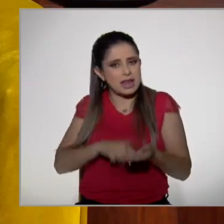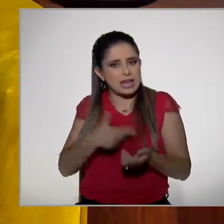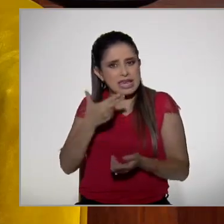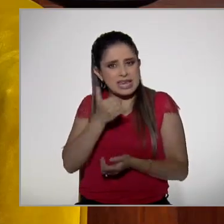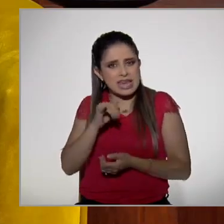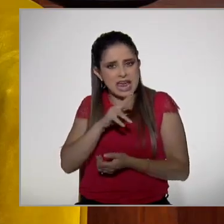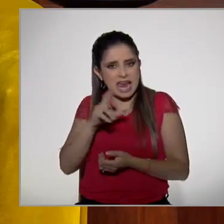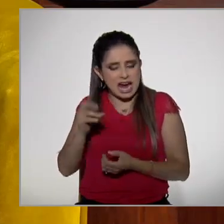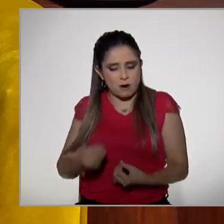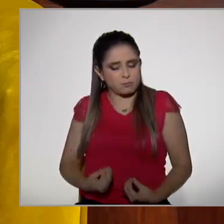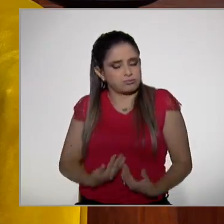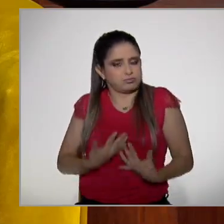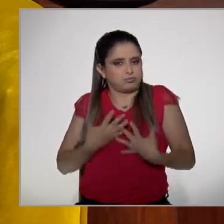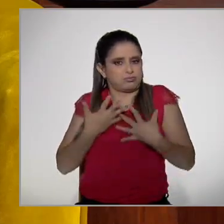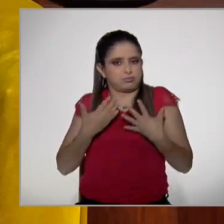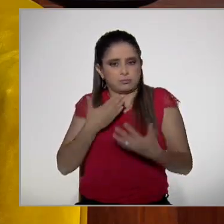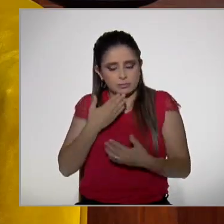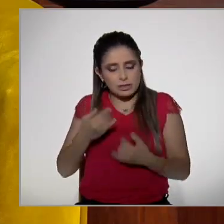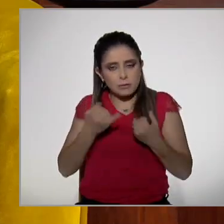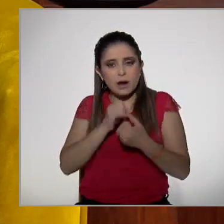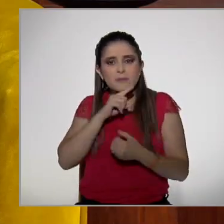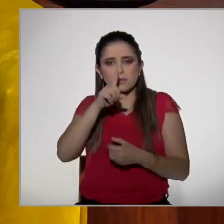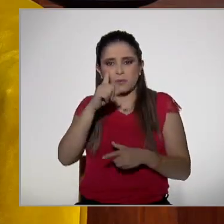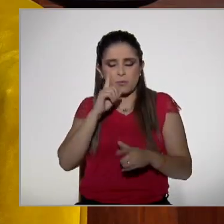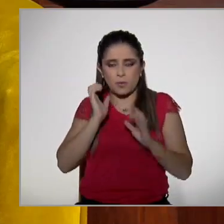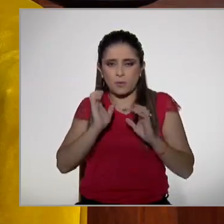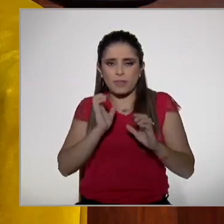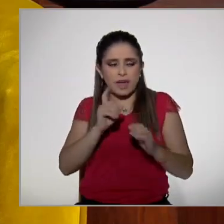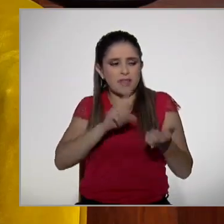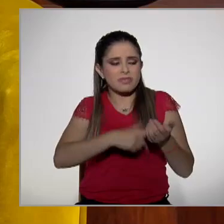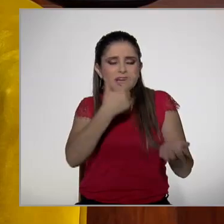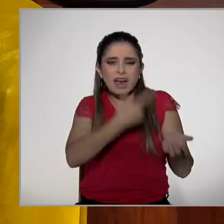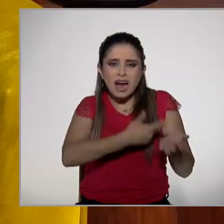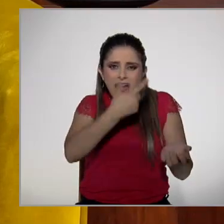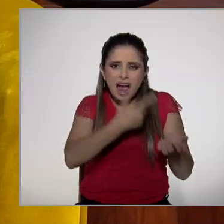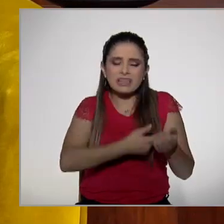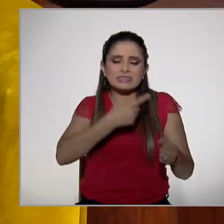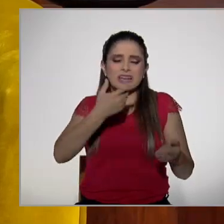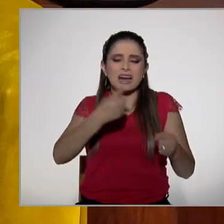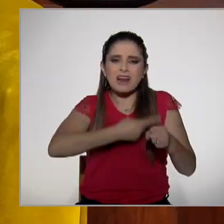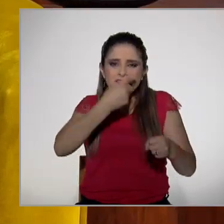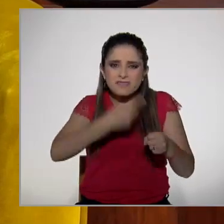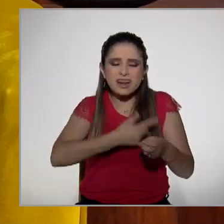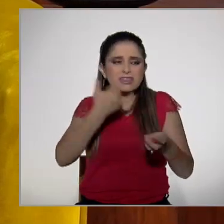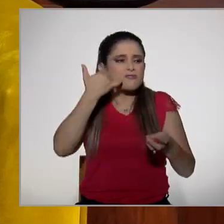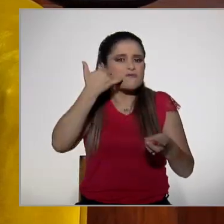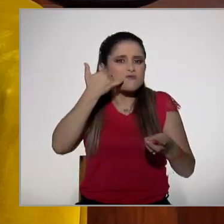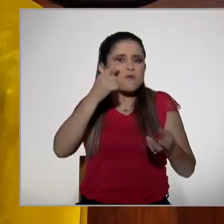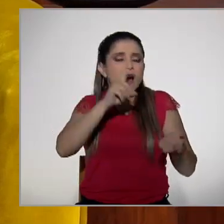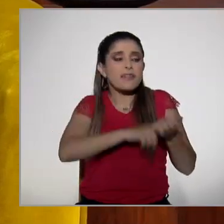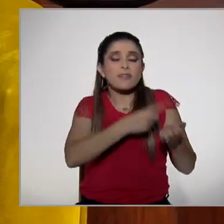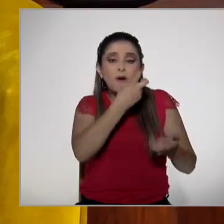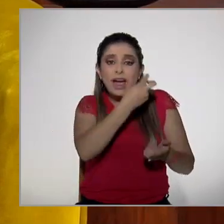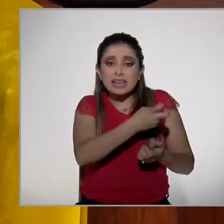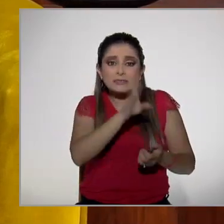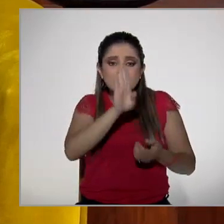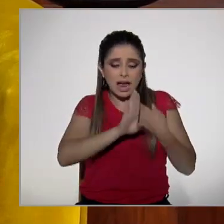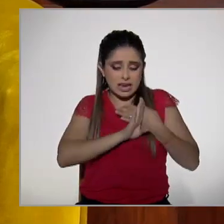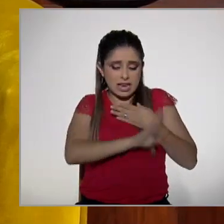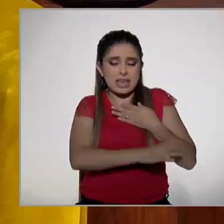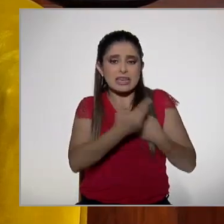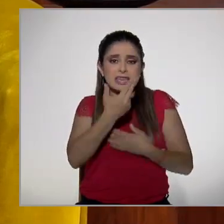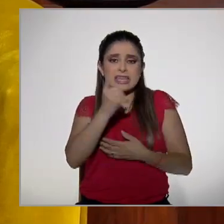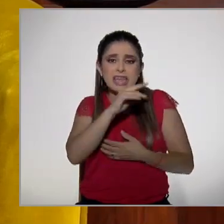los alimentos y también tener cuidado de este consumo de sustancias que van a inhibir que el hierro se esté